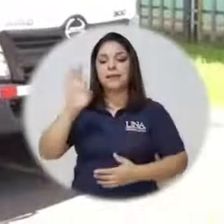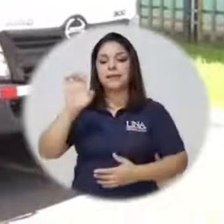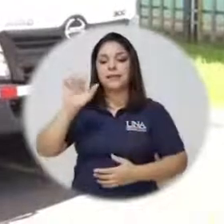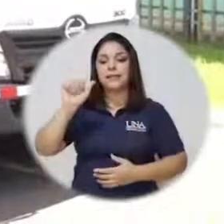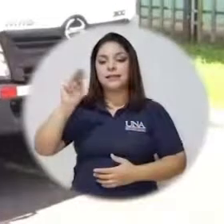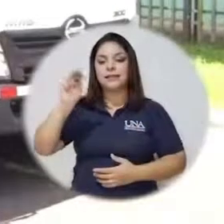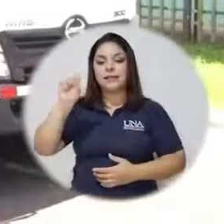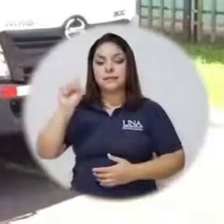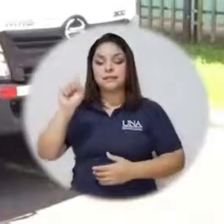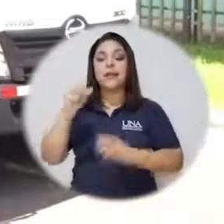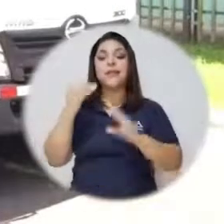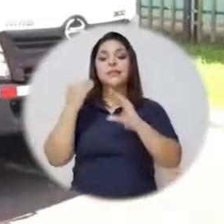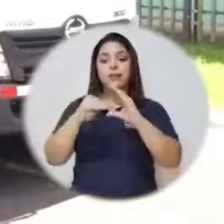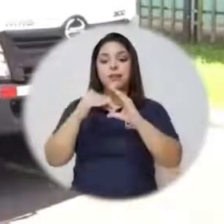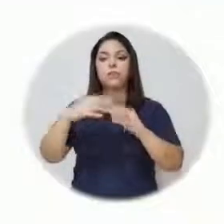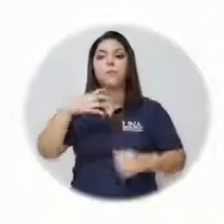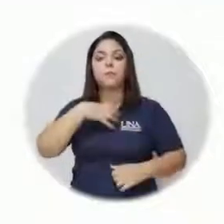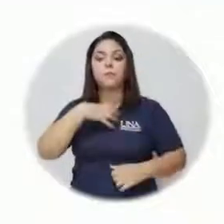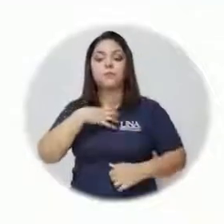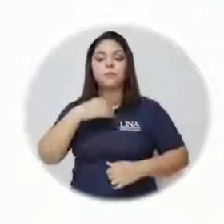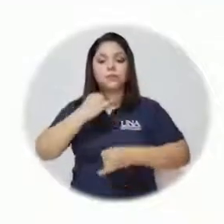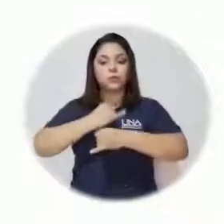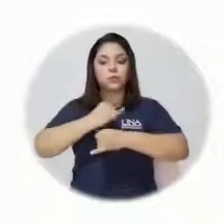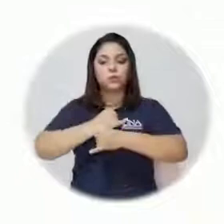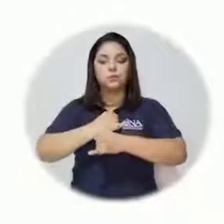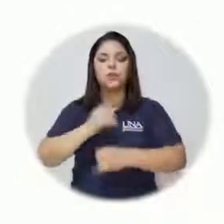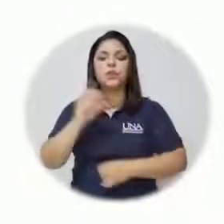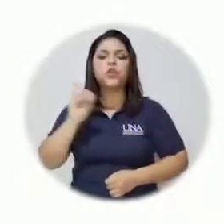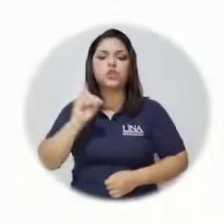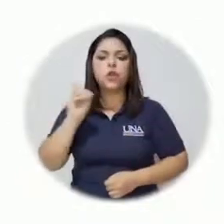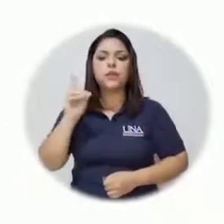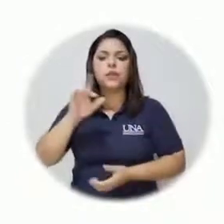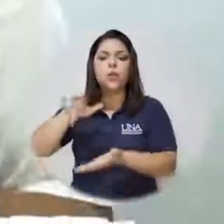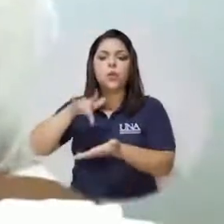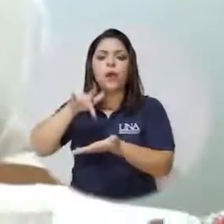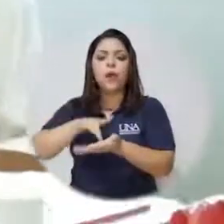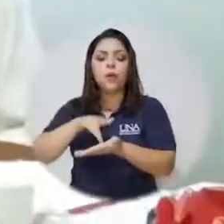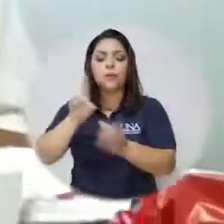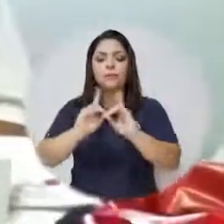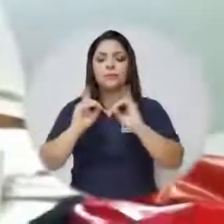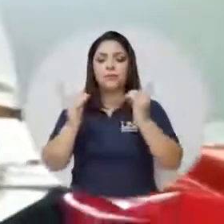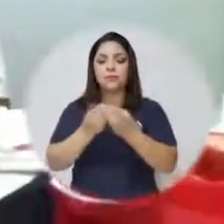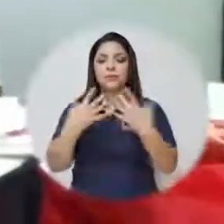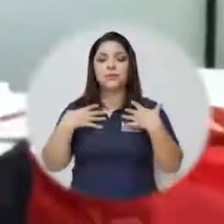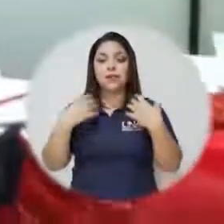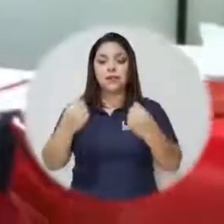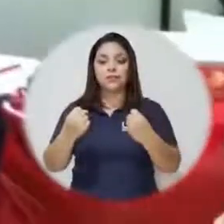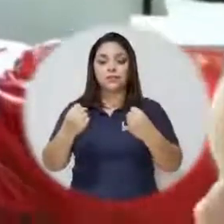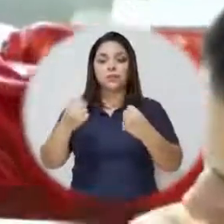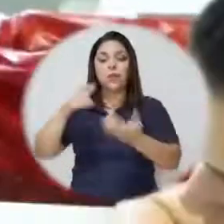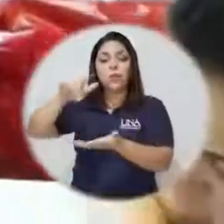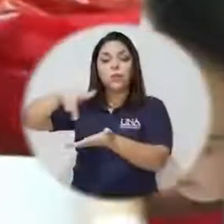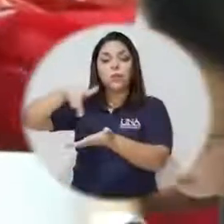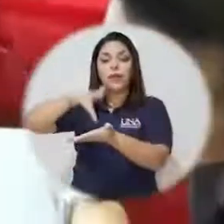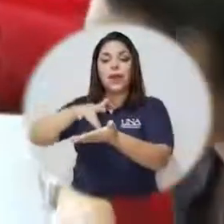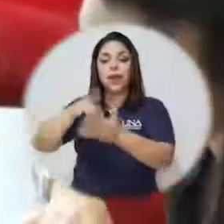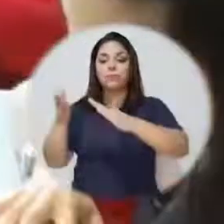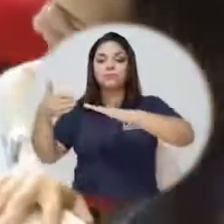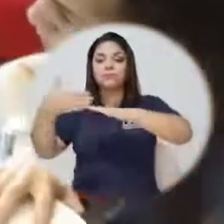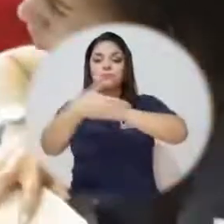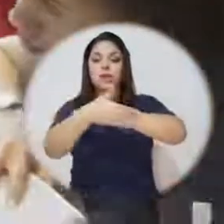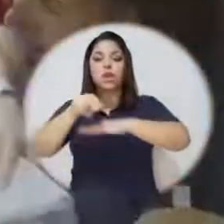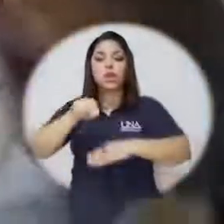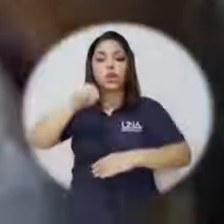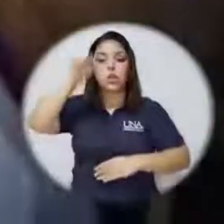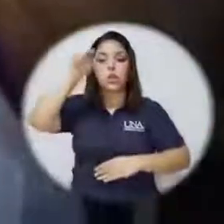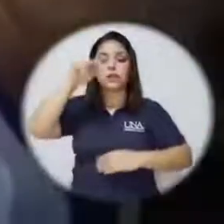la dirección del correo institucional. ¿Dónde está ubicado el Departamento de Salud? El Departamento de Salud está ubicado al costado